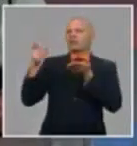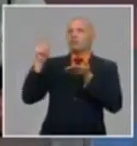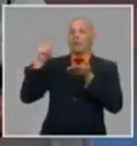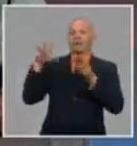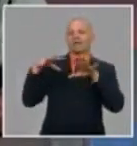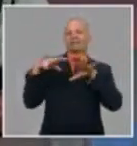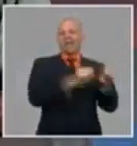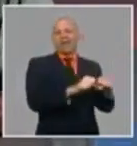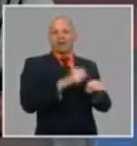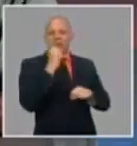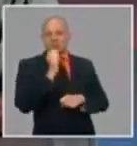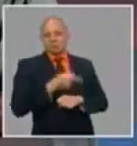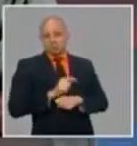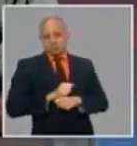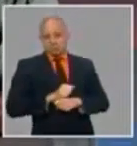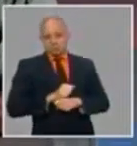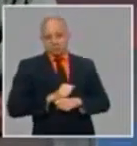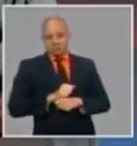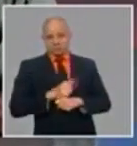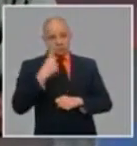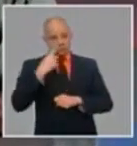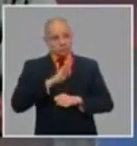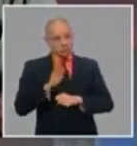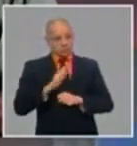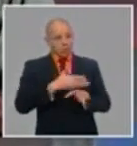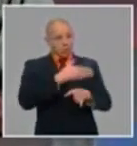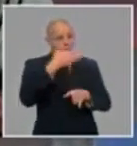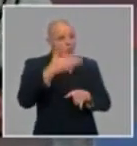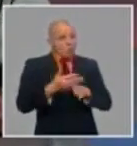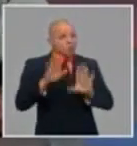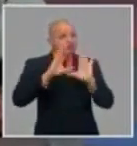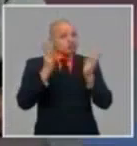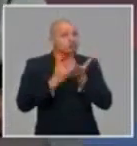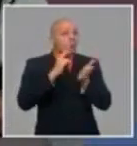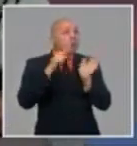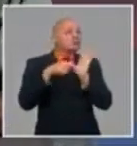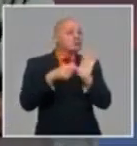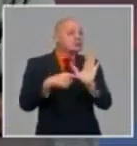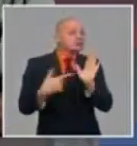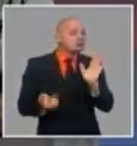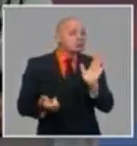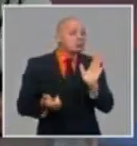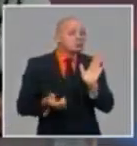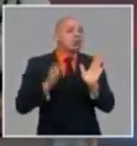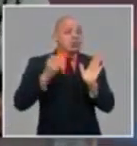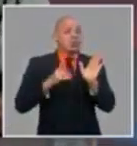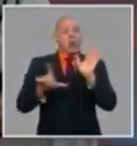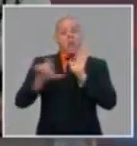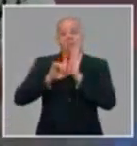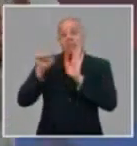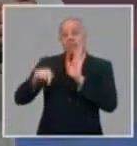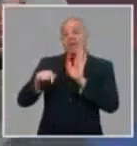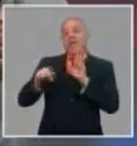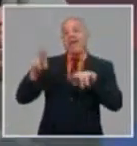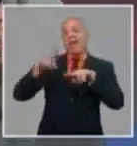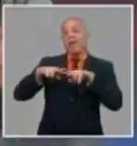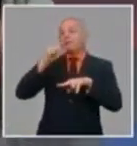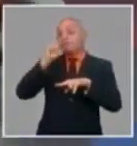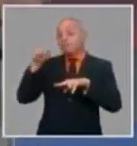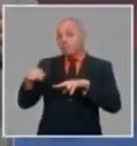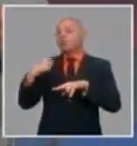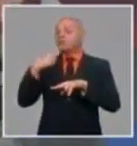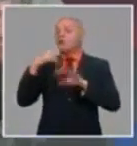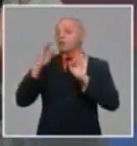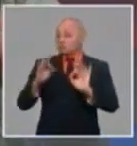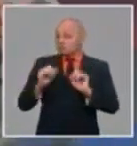democrática. Por tanto, ese procedimiento está que él describe, una vez que Cuba sea libre, está vigente hoy en la ley Helms-Burton. ¿Cómo